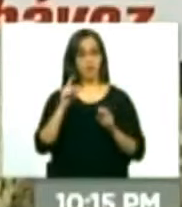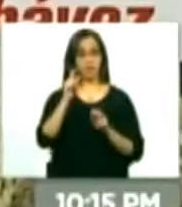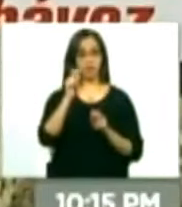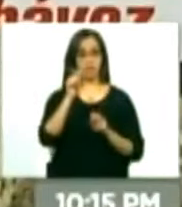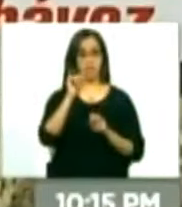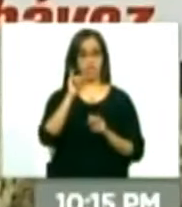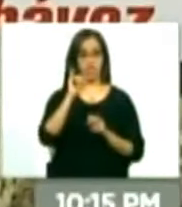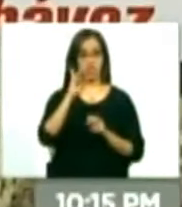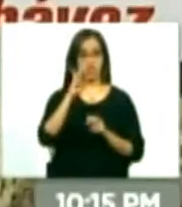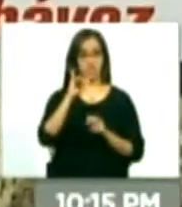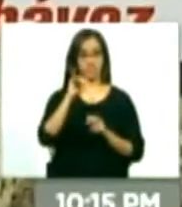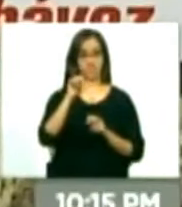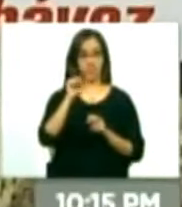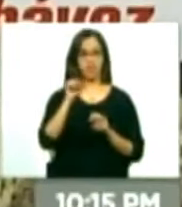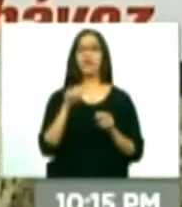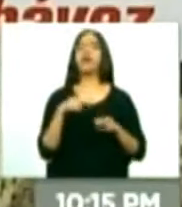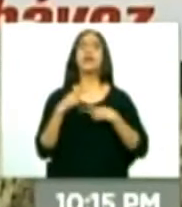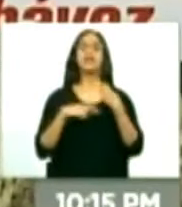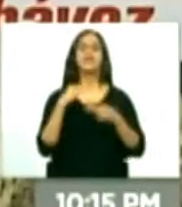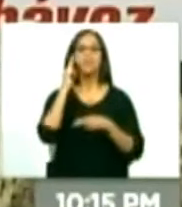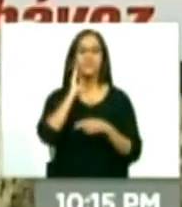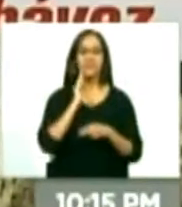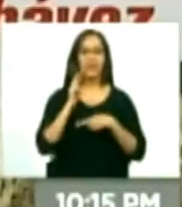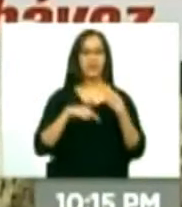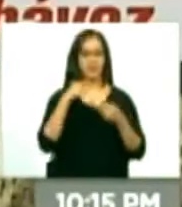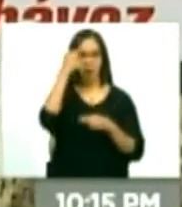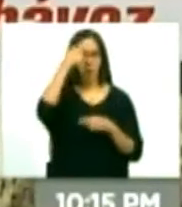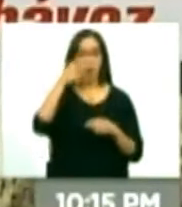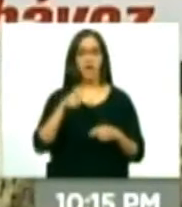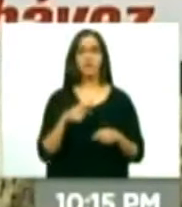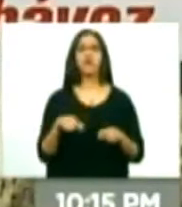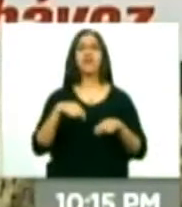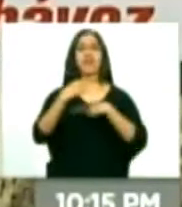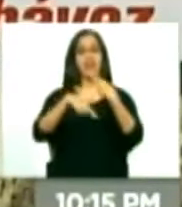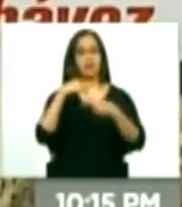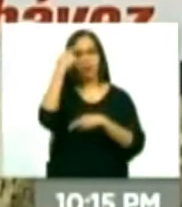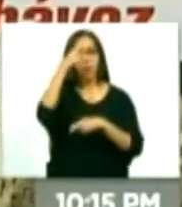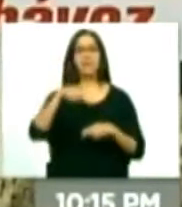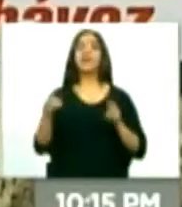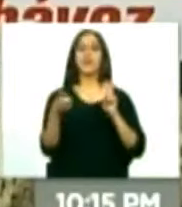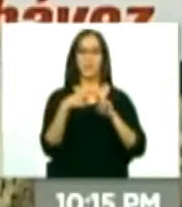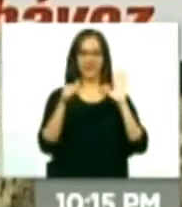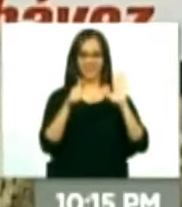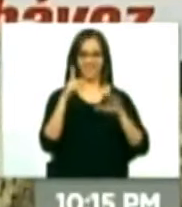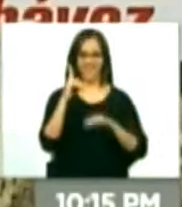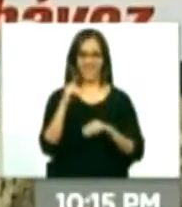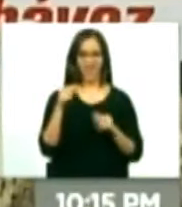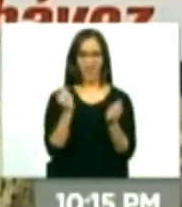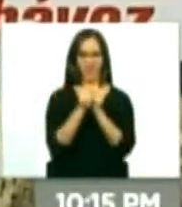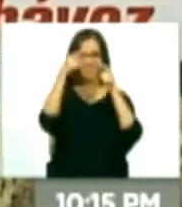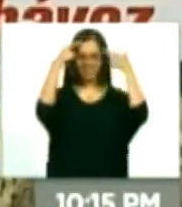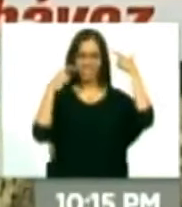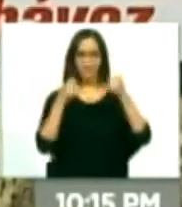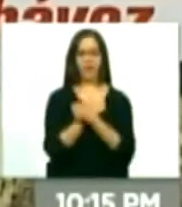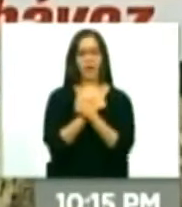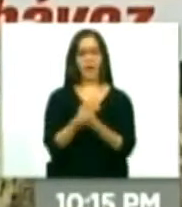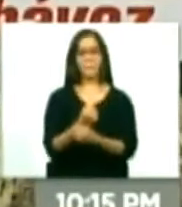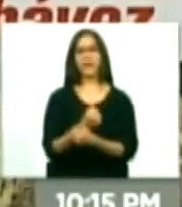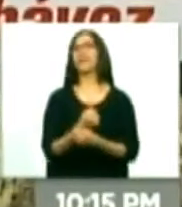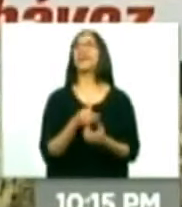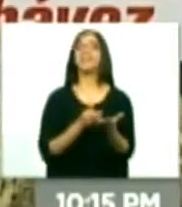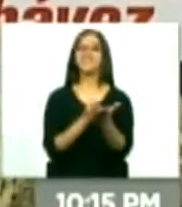Es la revolución bolivariana, la revolución de los pueblos. La revolución de los pueblos. Numeral 6D, con Chávez, por amor